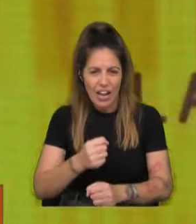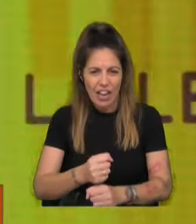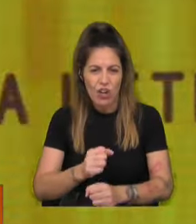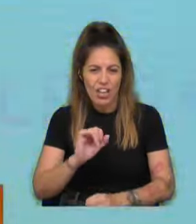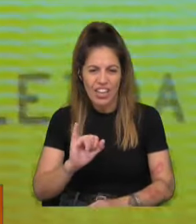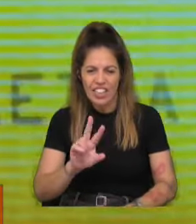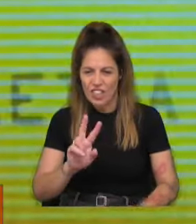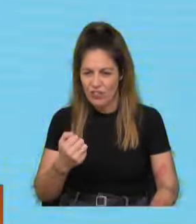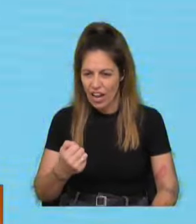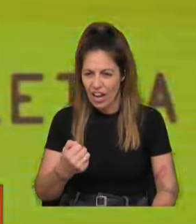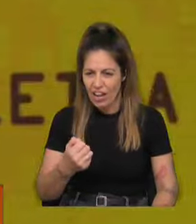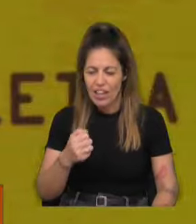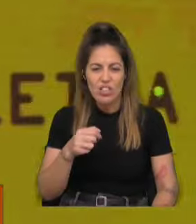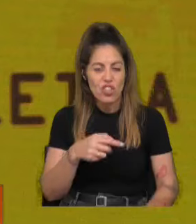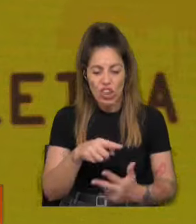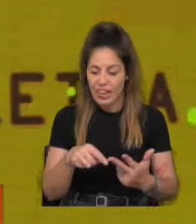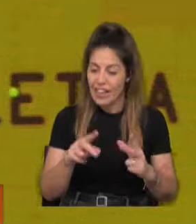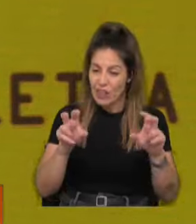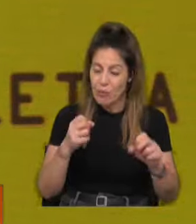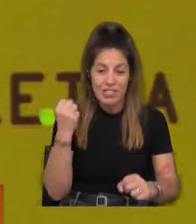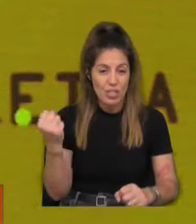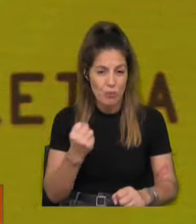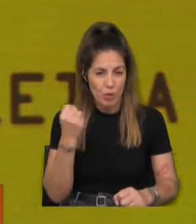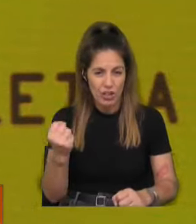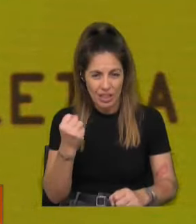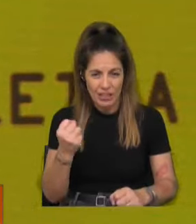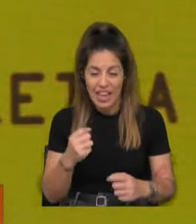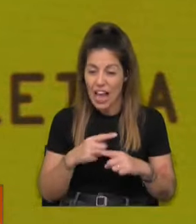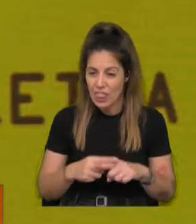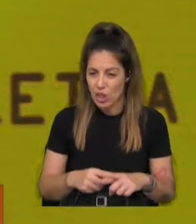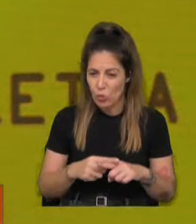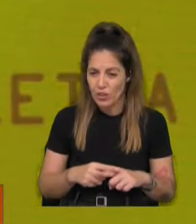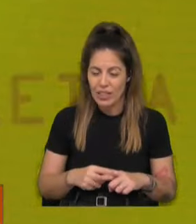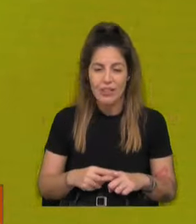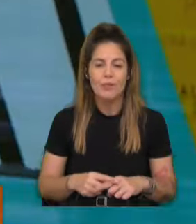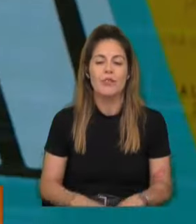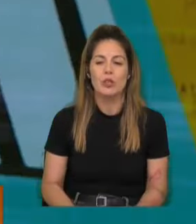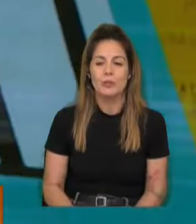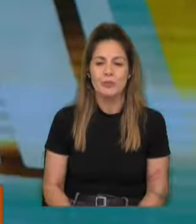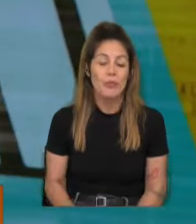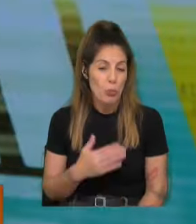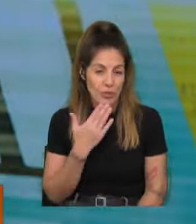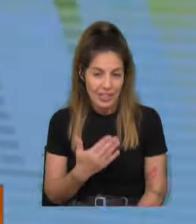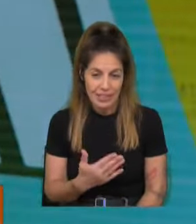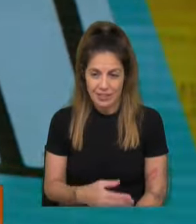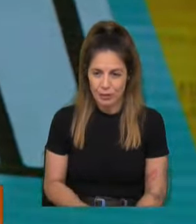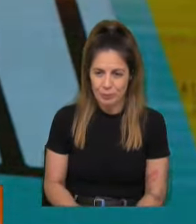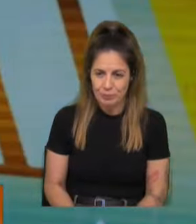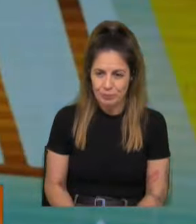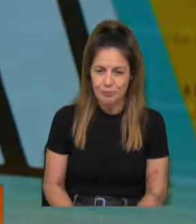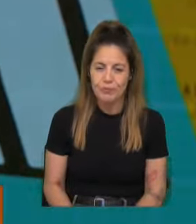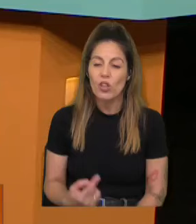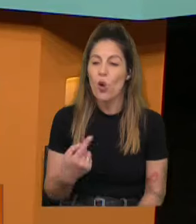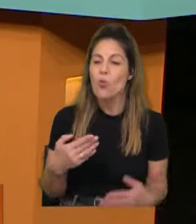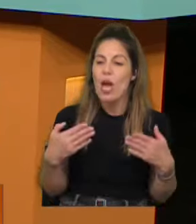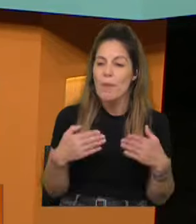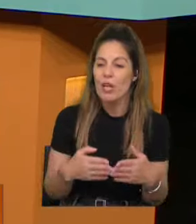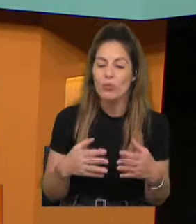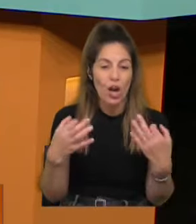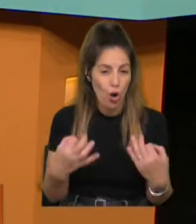IVA yo me parece que son como tres cuestiones importantes a a discutir quedan planteadas tus preguntas Camilo Gracias Karina bues Yo tengo una pregunta que es